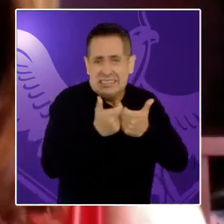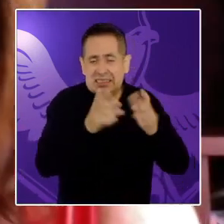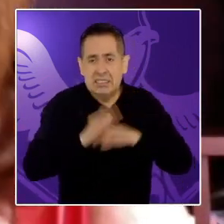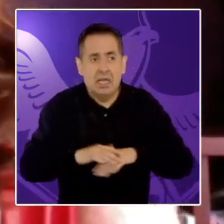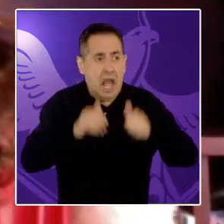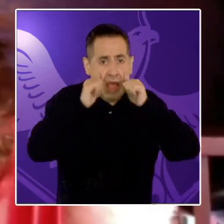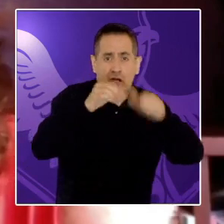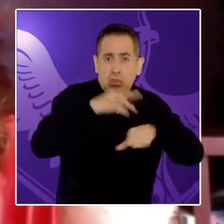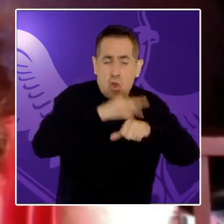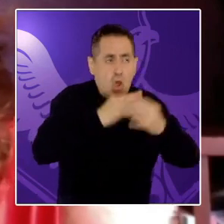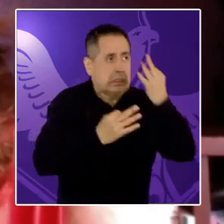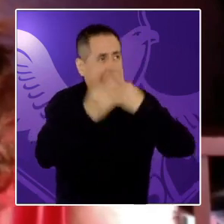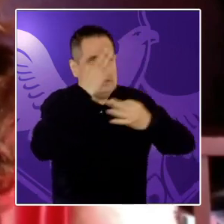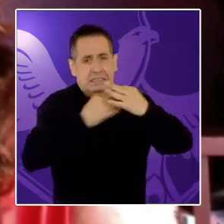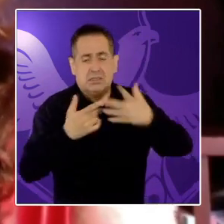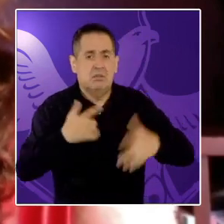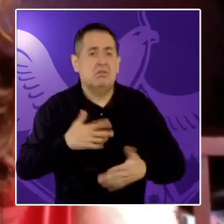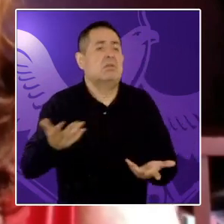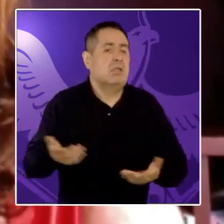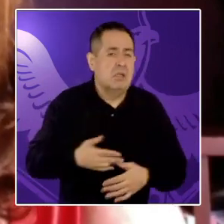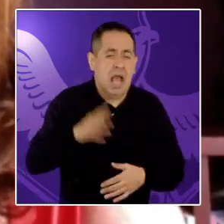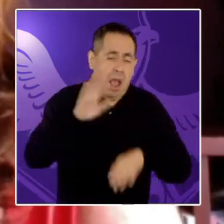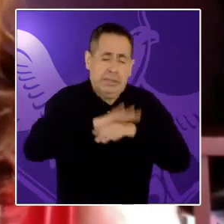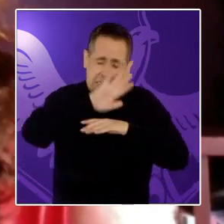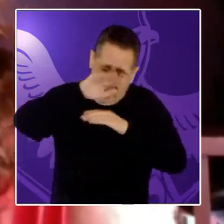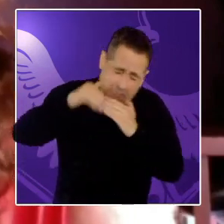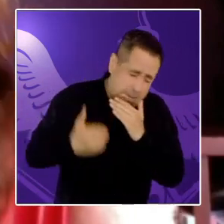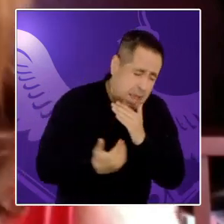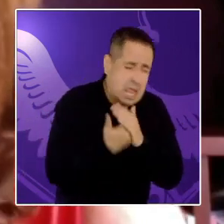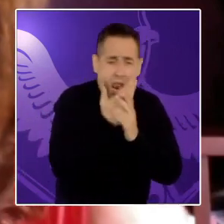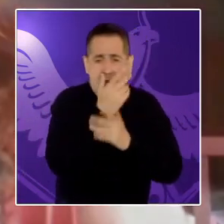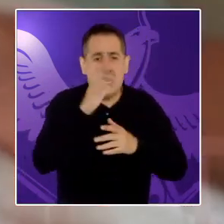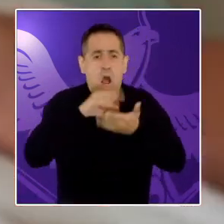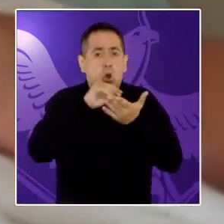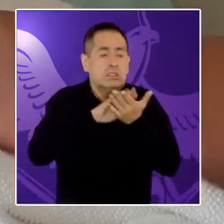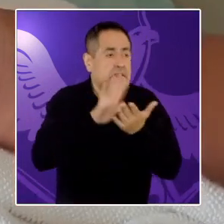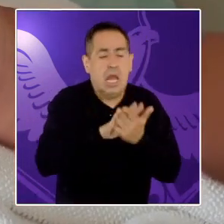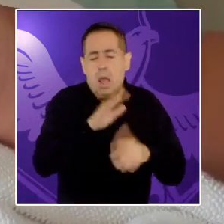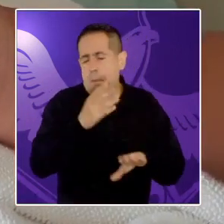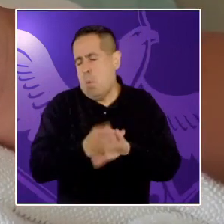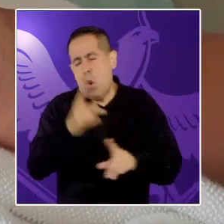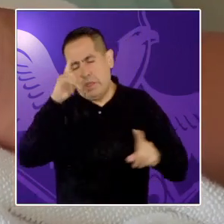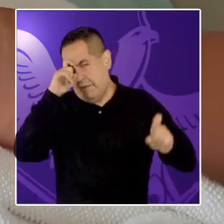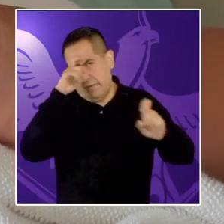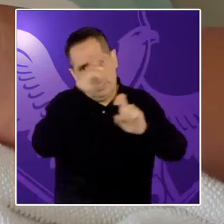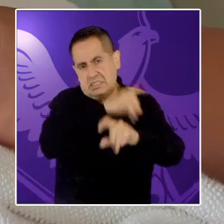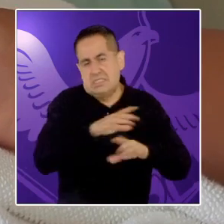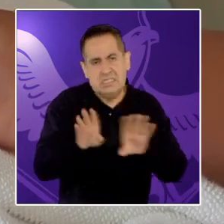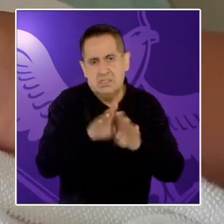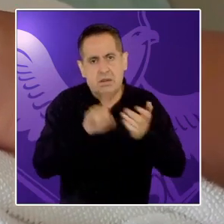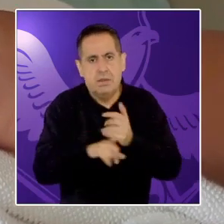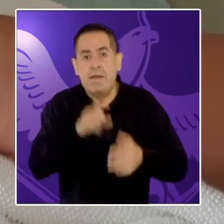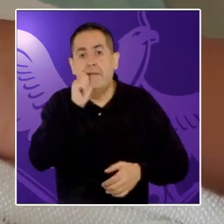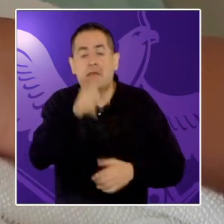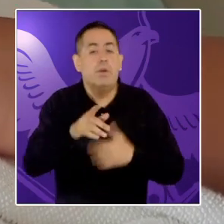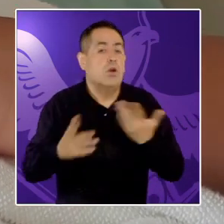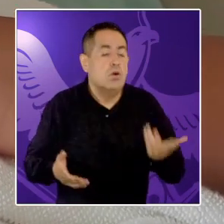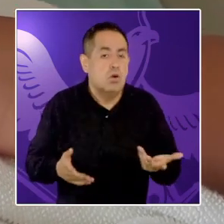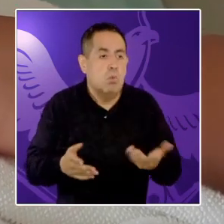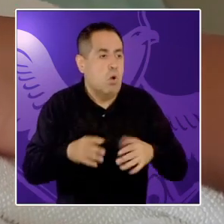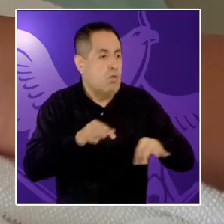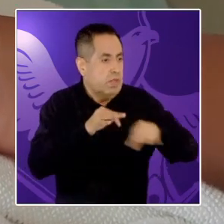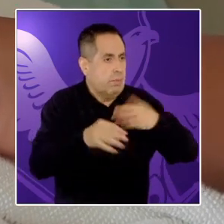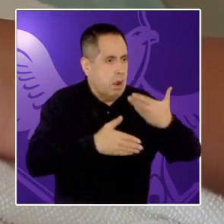devastadora en estos momentos. Las compañeras tienen que luchar diariamente por una atención médica y a veces tienen que ir en las madrugadas y las citas